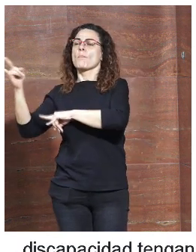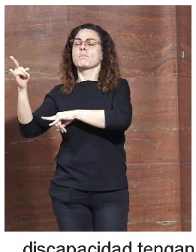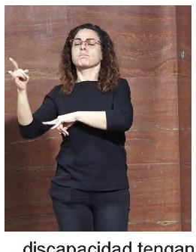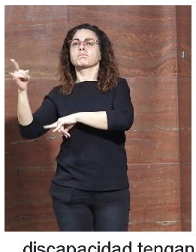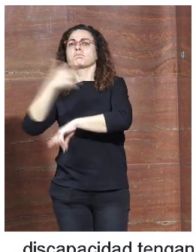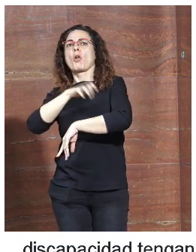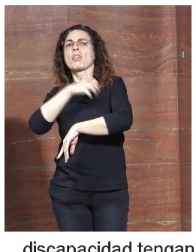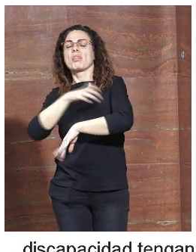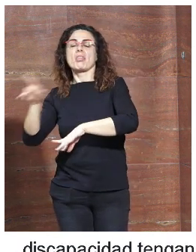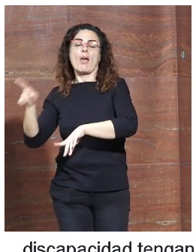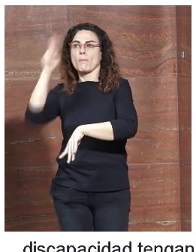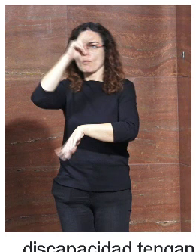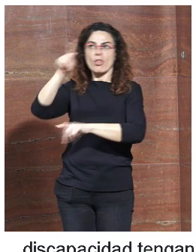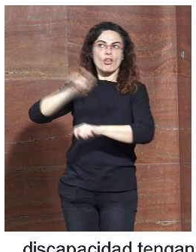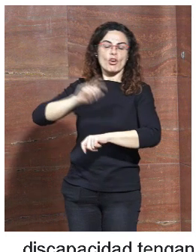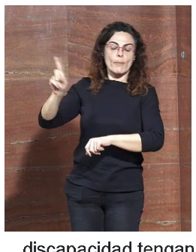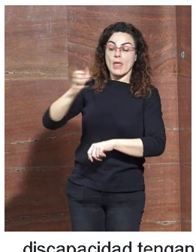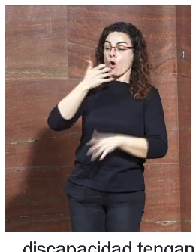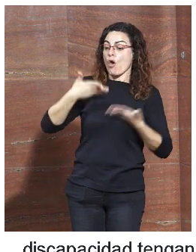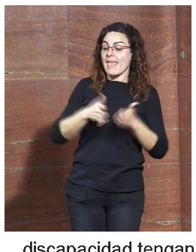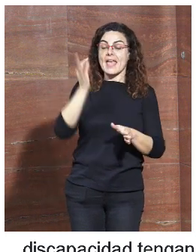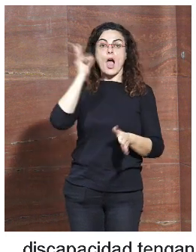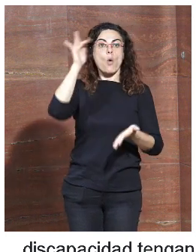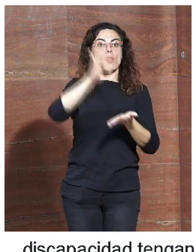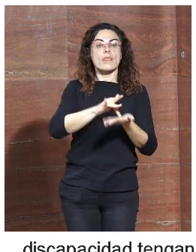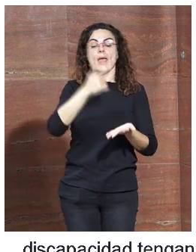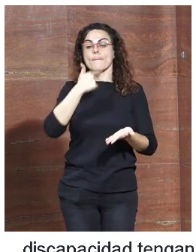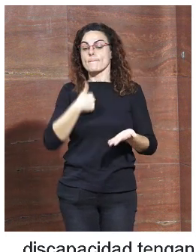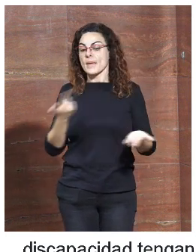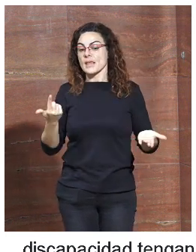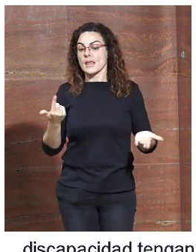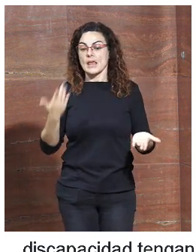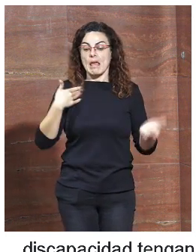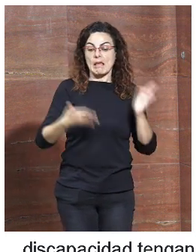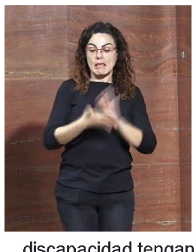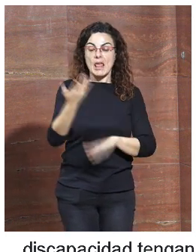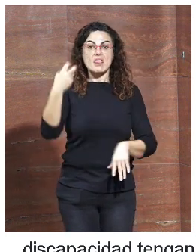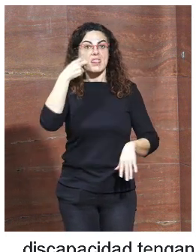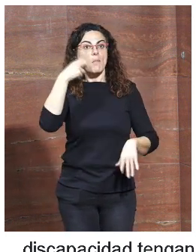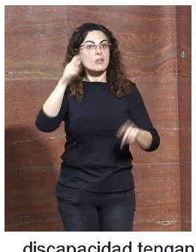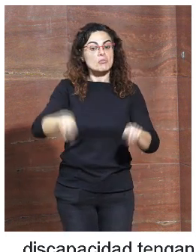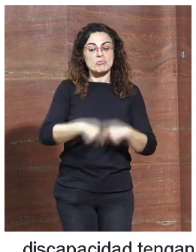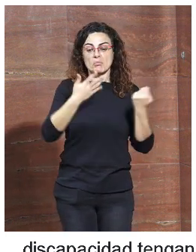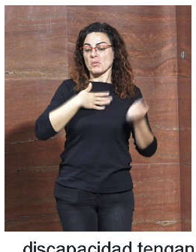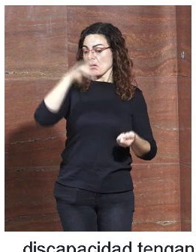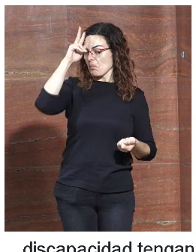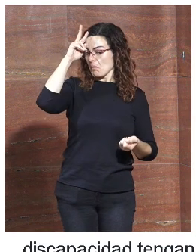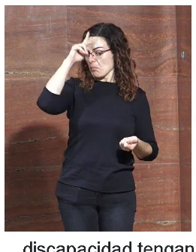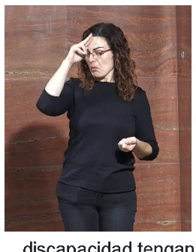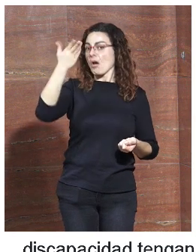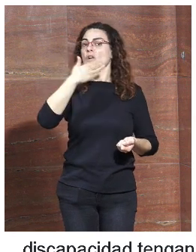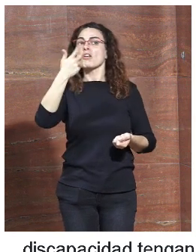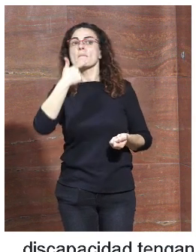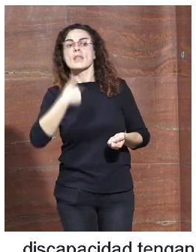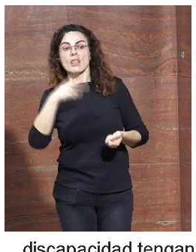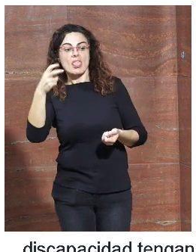policía. O si mi hija un día decide que quiere ir con los tenis rotos, con las zapatillas rotas, a mí no me preocupa el colegio que me diga, pues su